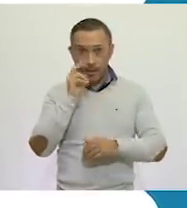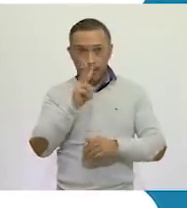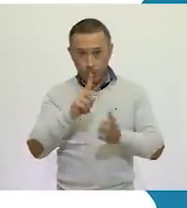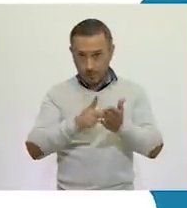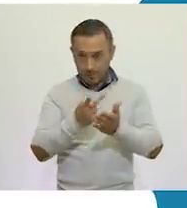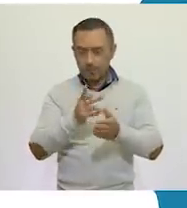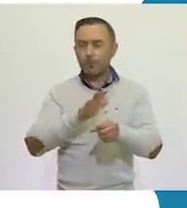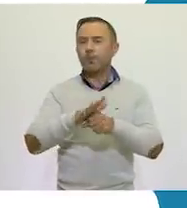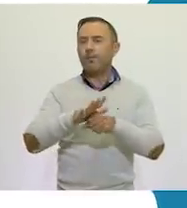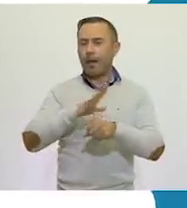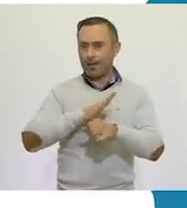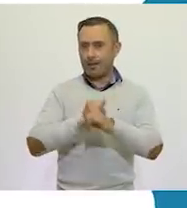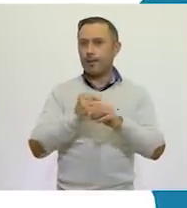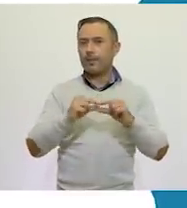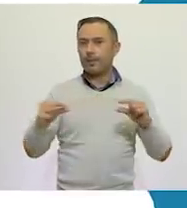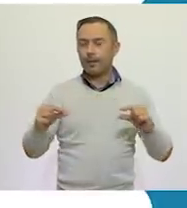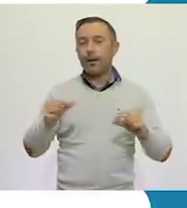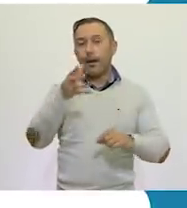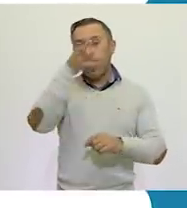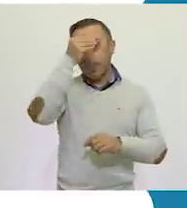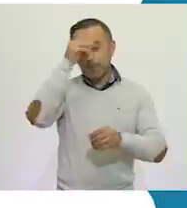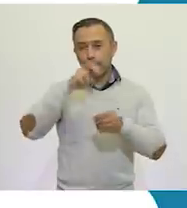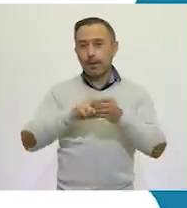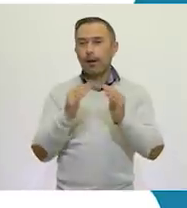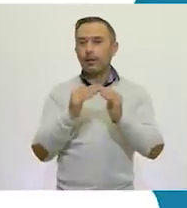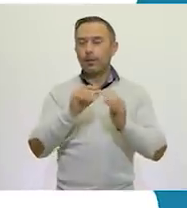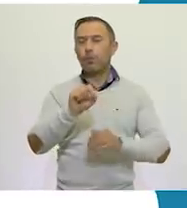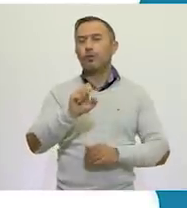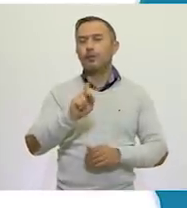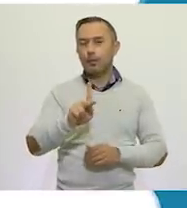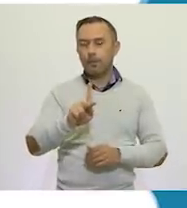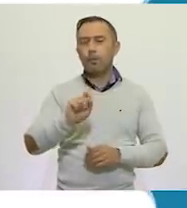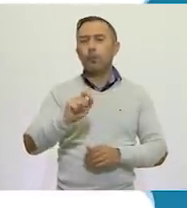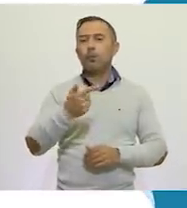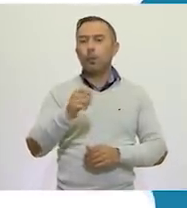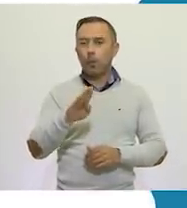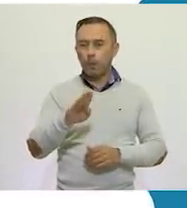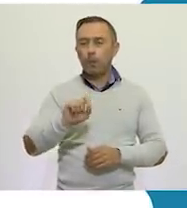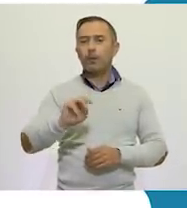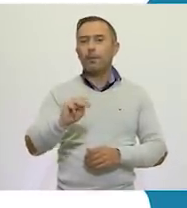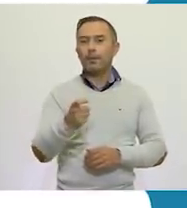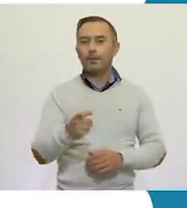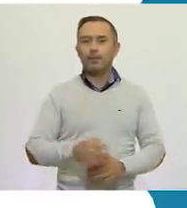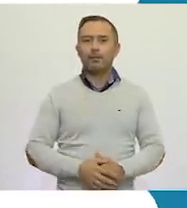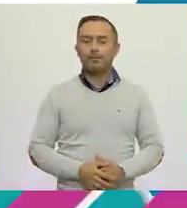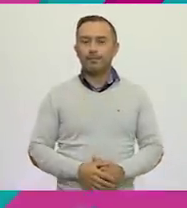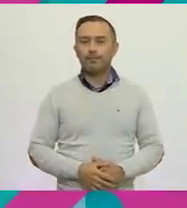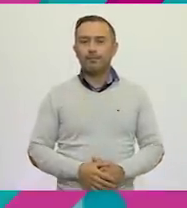encontrar en la siguiente liga: aprendeencasa.cep.gov.mx.